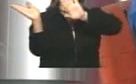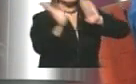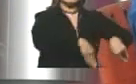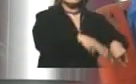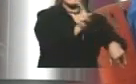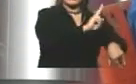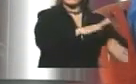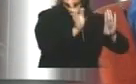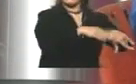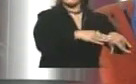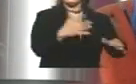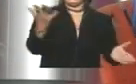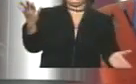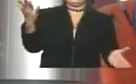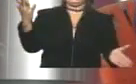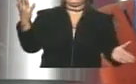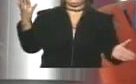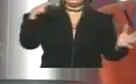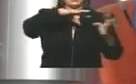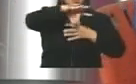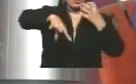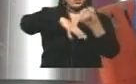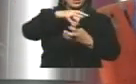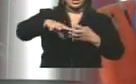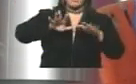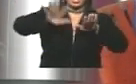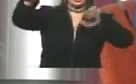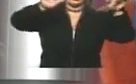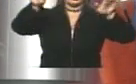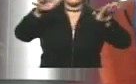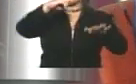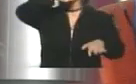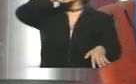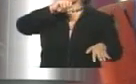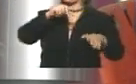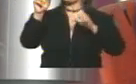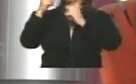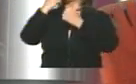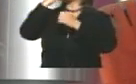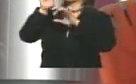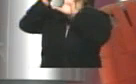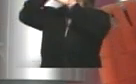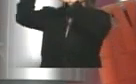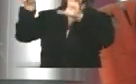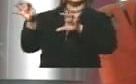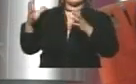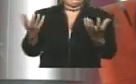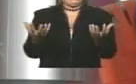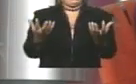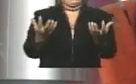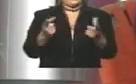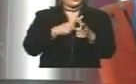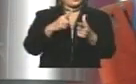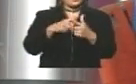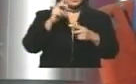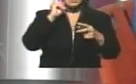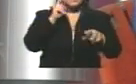lo nacional, estás creando extranjeros dentro de tu propio país. Exactamente. ¿Por qué? Por eso, porque tiene gente que